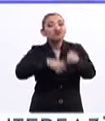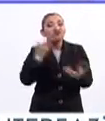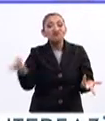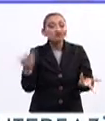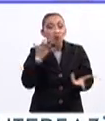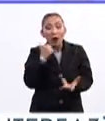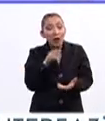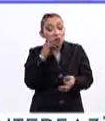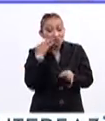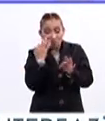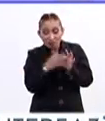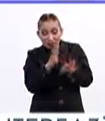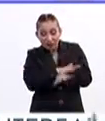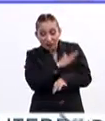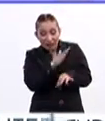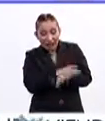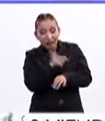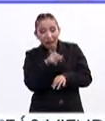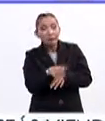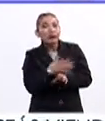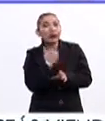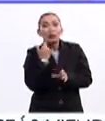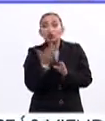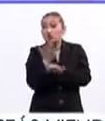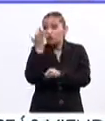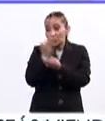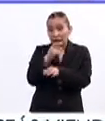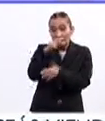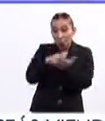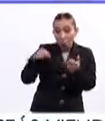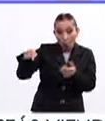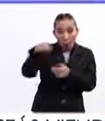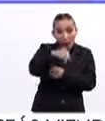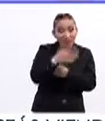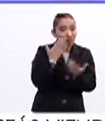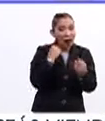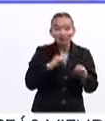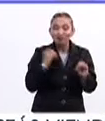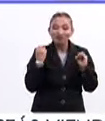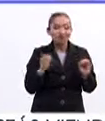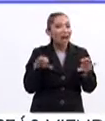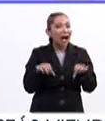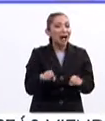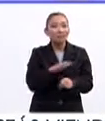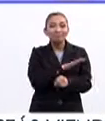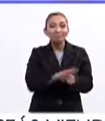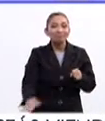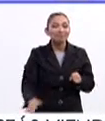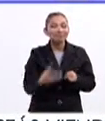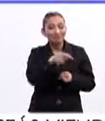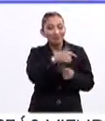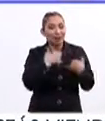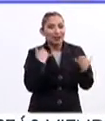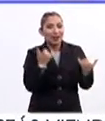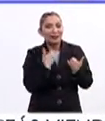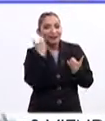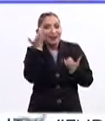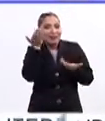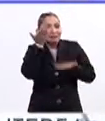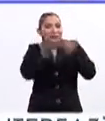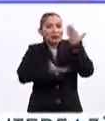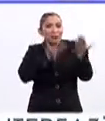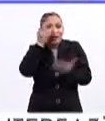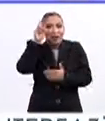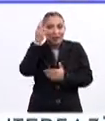el no alcanzar estos puntos necesarios es precisamente porque no hay suficientes espacios para los universitarios o para los jóvenes que quieren acceder